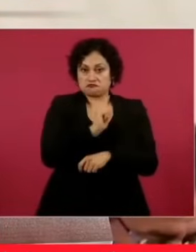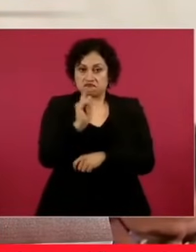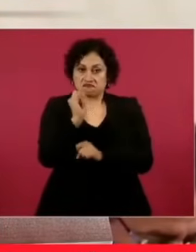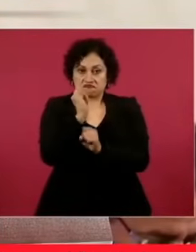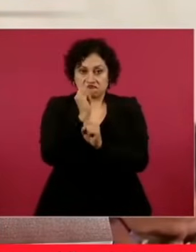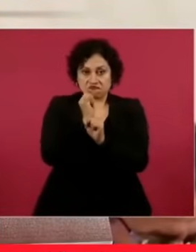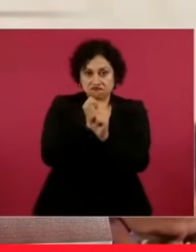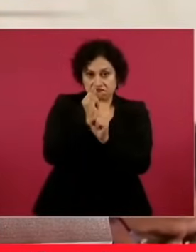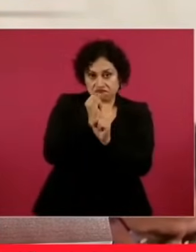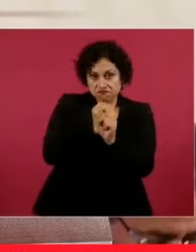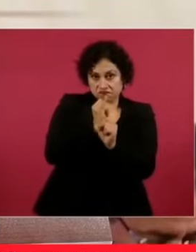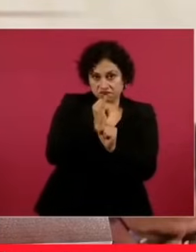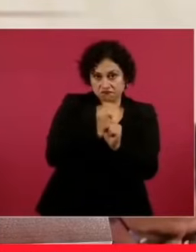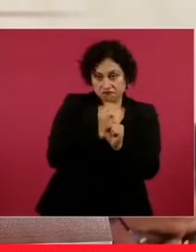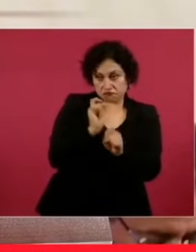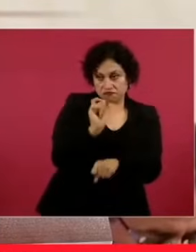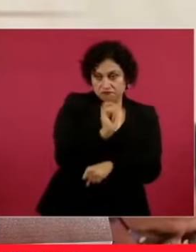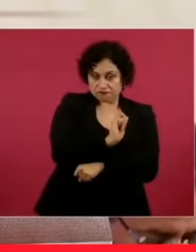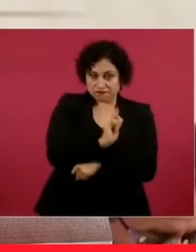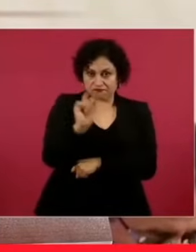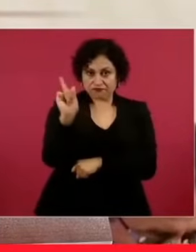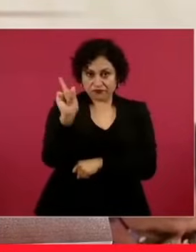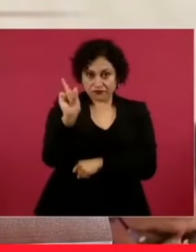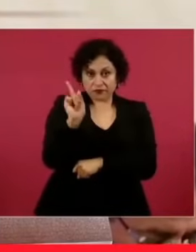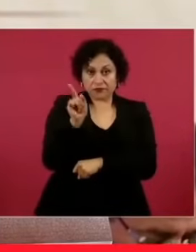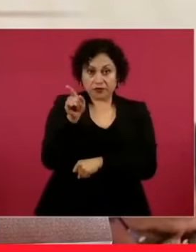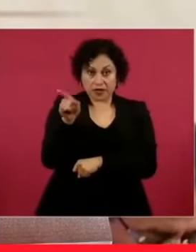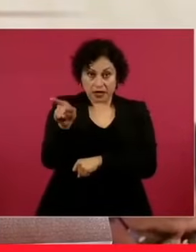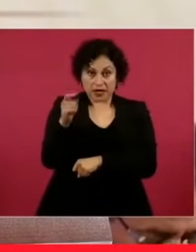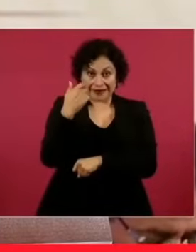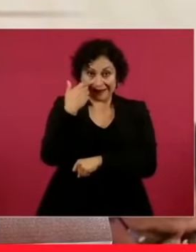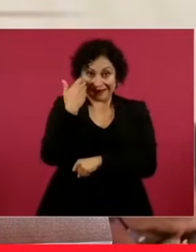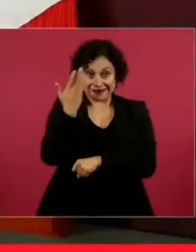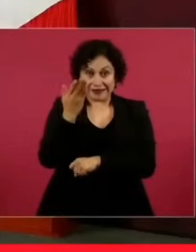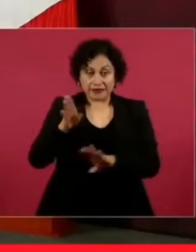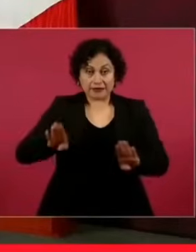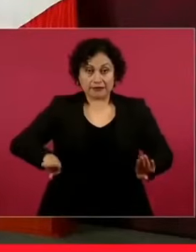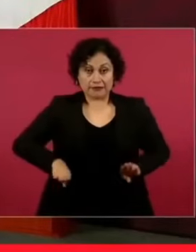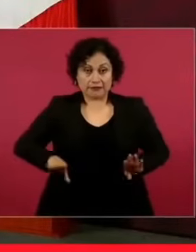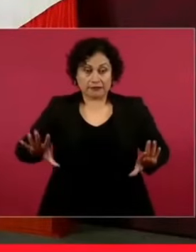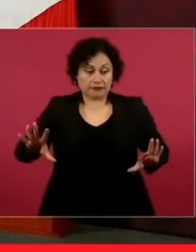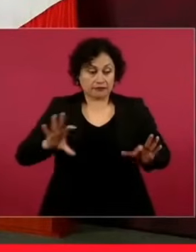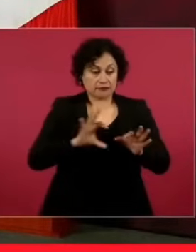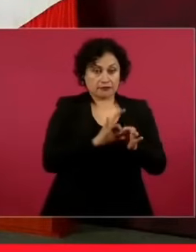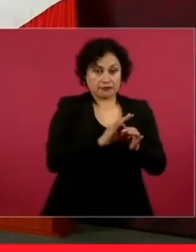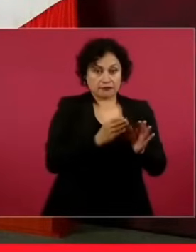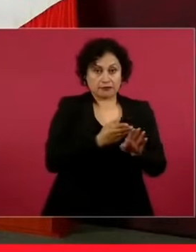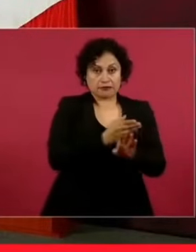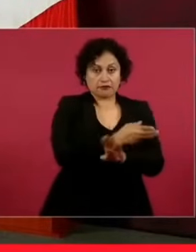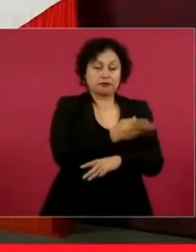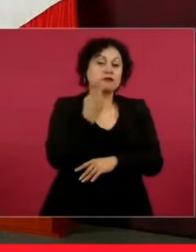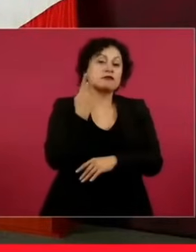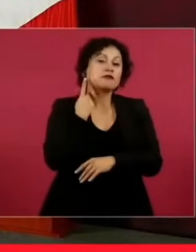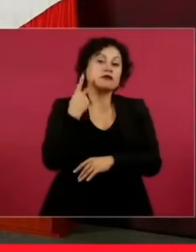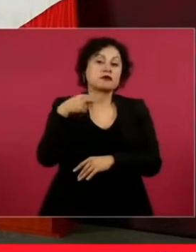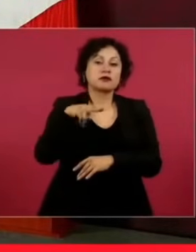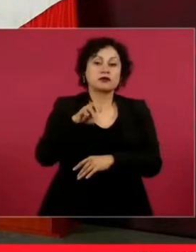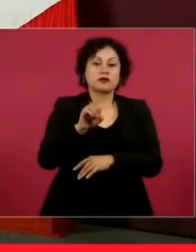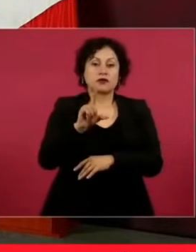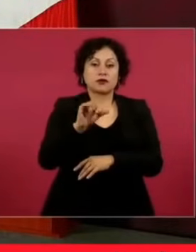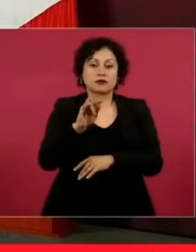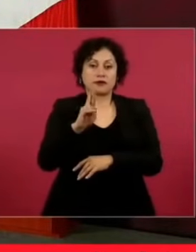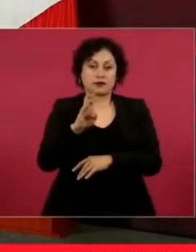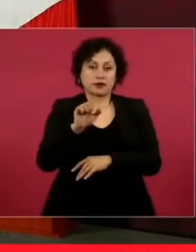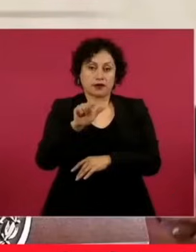expertos, los seguidores de la política neoliberal, hay un conductor que me dijo que él era